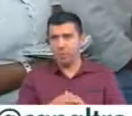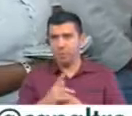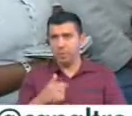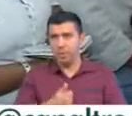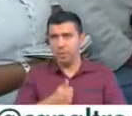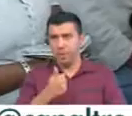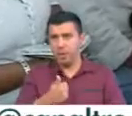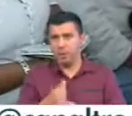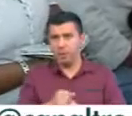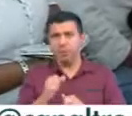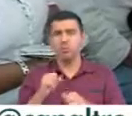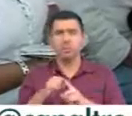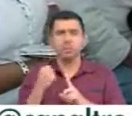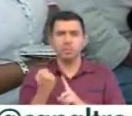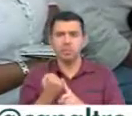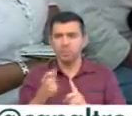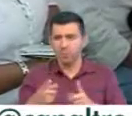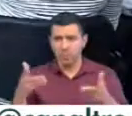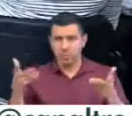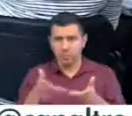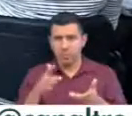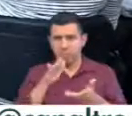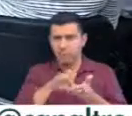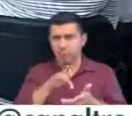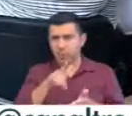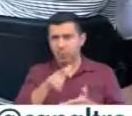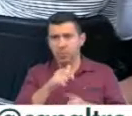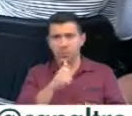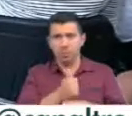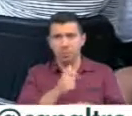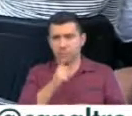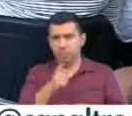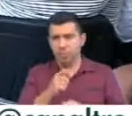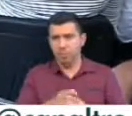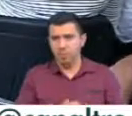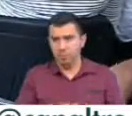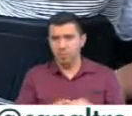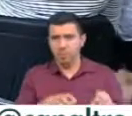empresas sociales del Estado de la región, quienes son los directamente ejecutores del programa.